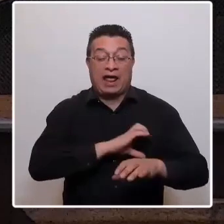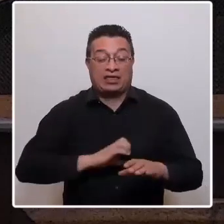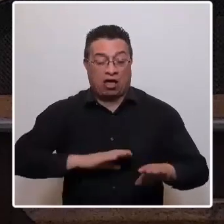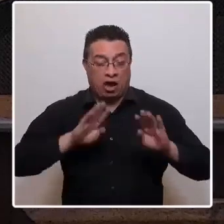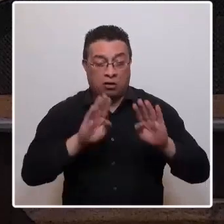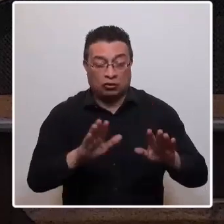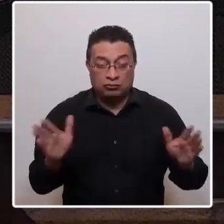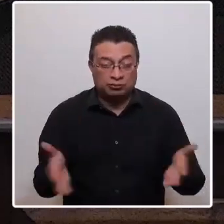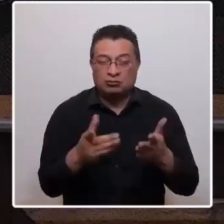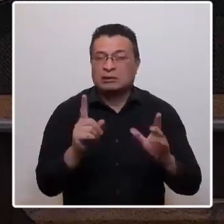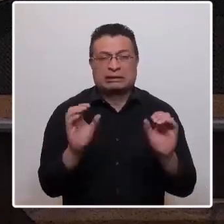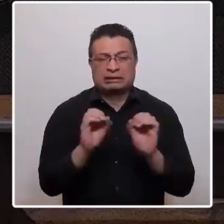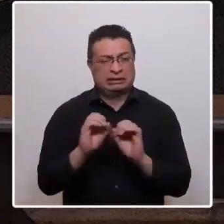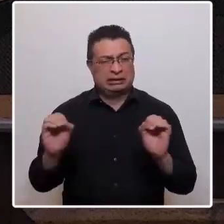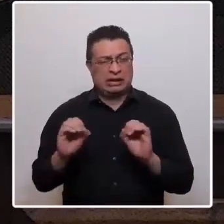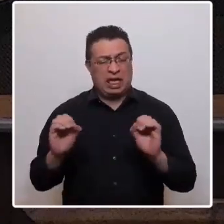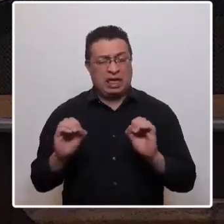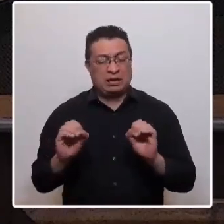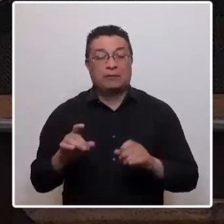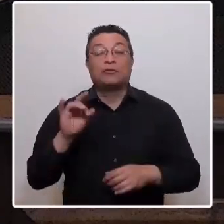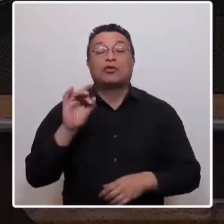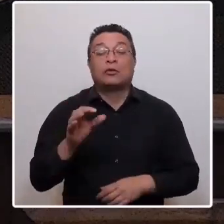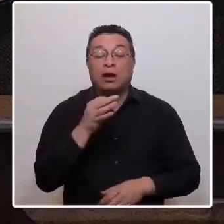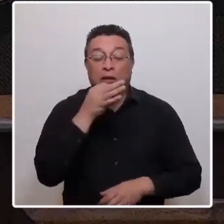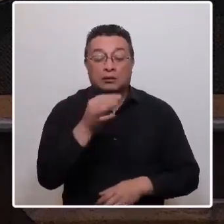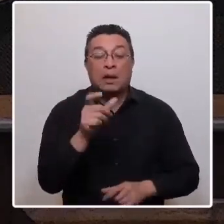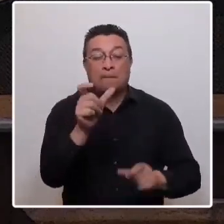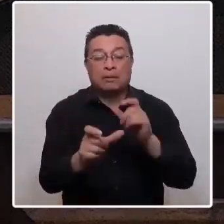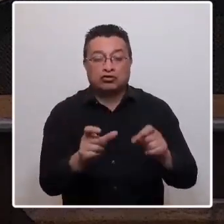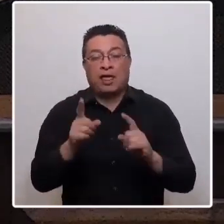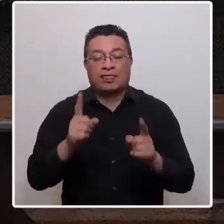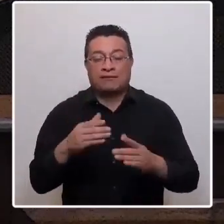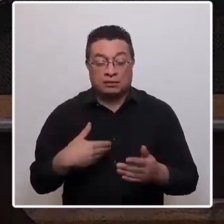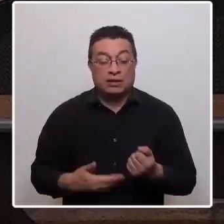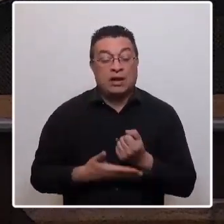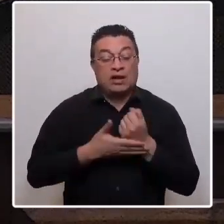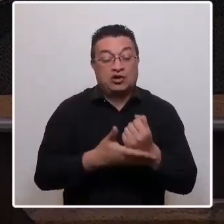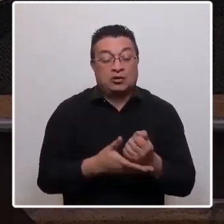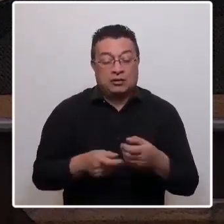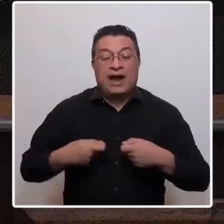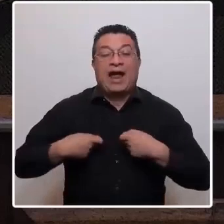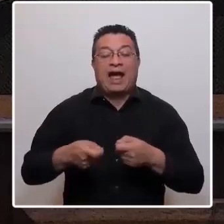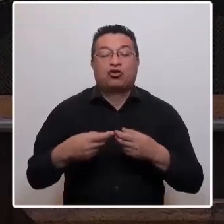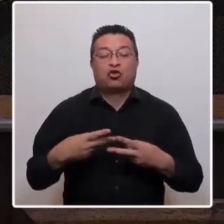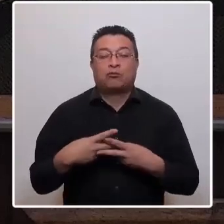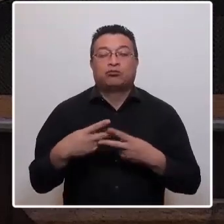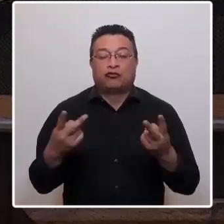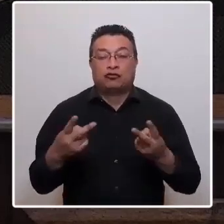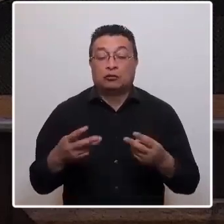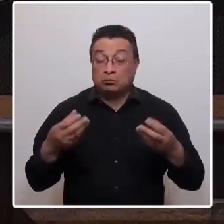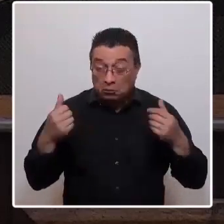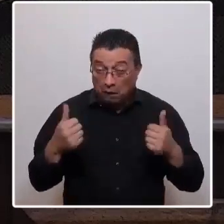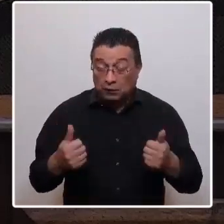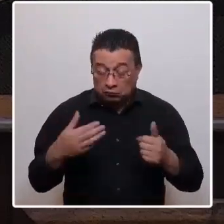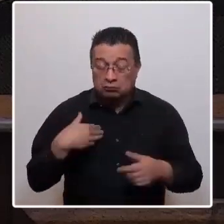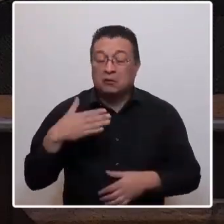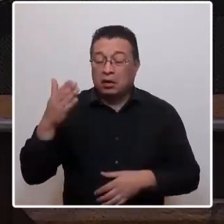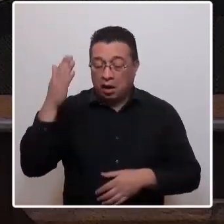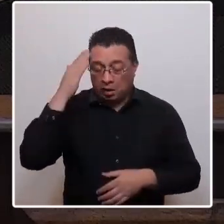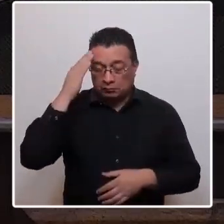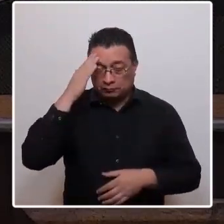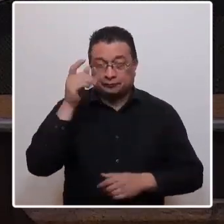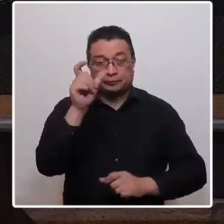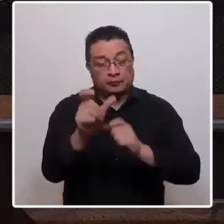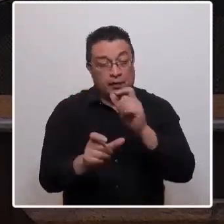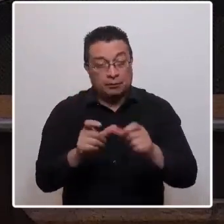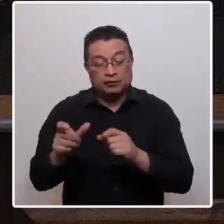impulsa. Nada de eso. Se señala que las personas deben contribuir al financiamiento del gasto público. Muy bien, nos acordamos de las personas